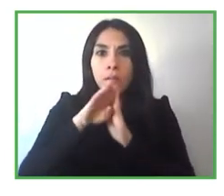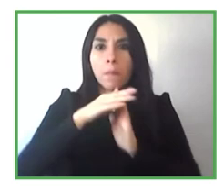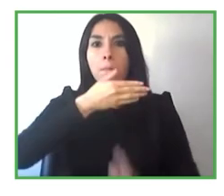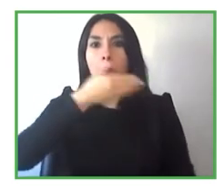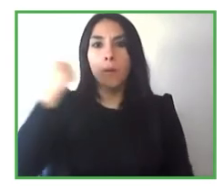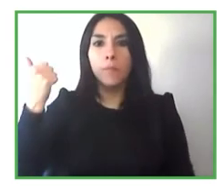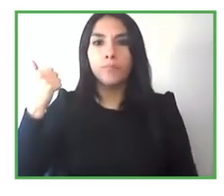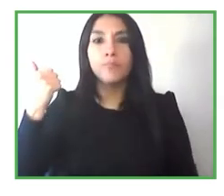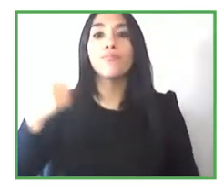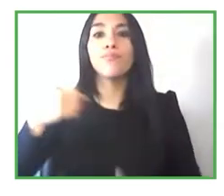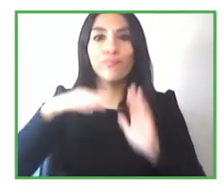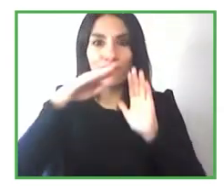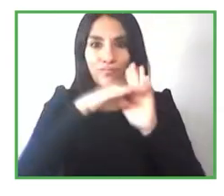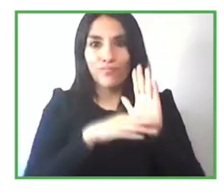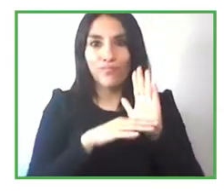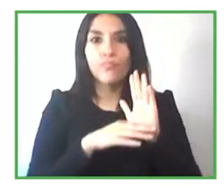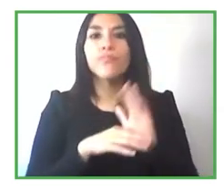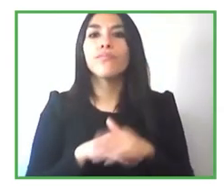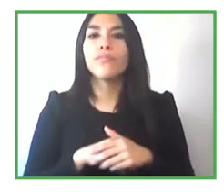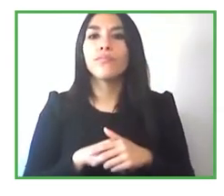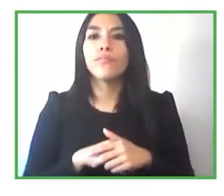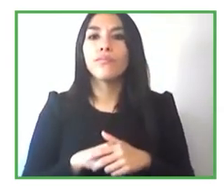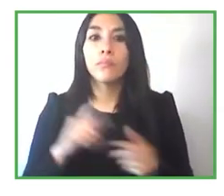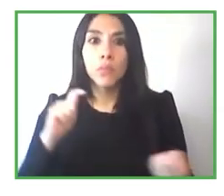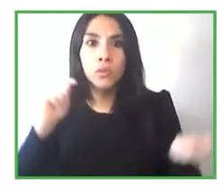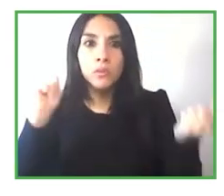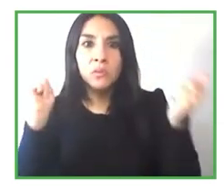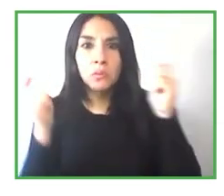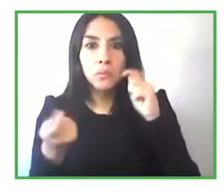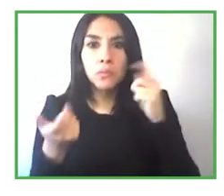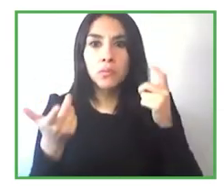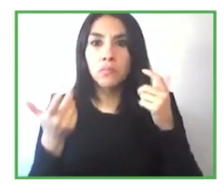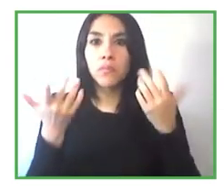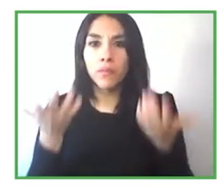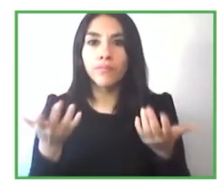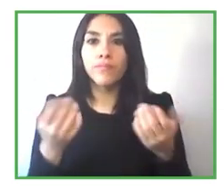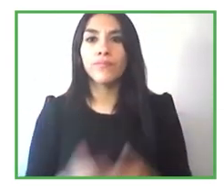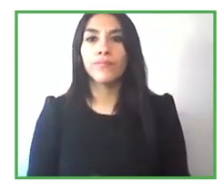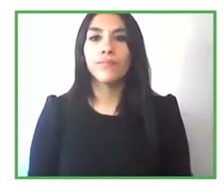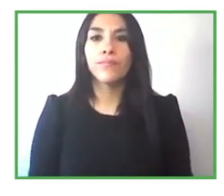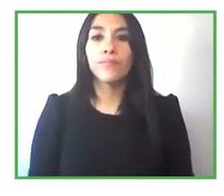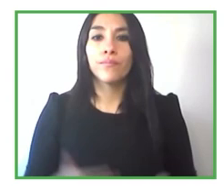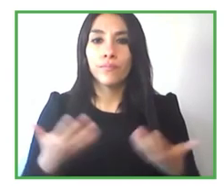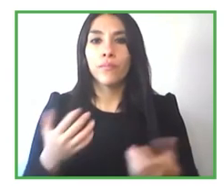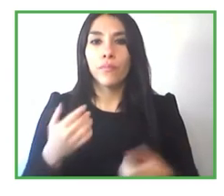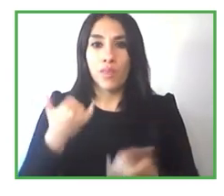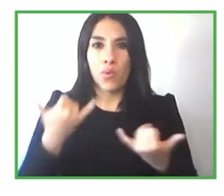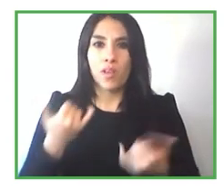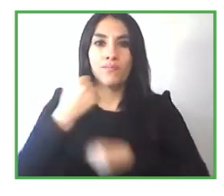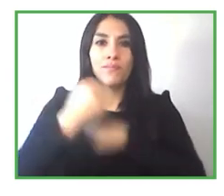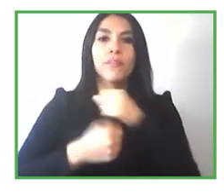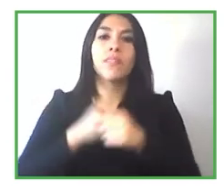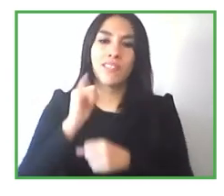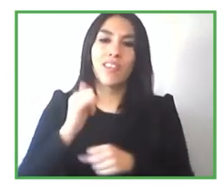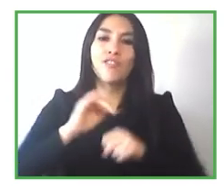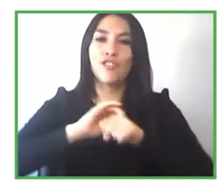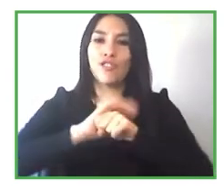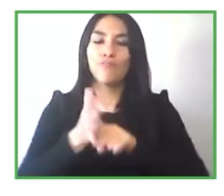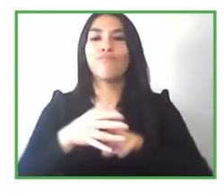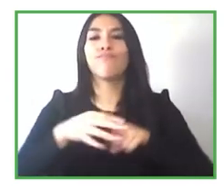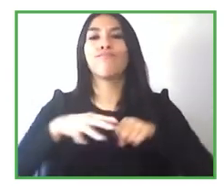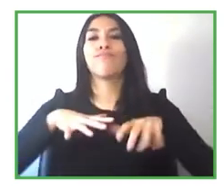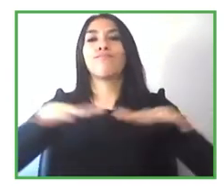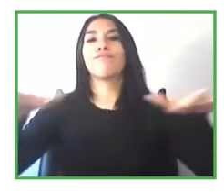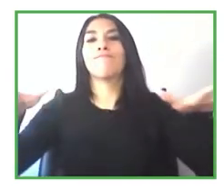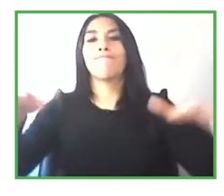Debido a la pandemia del COVID este año, sí tuvimos que adaptar las habilidades